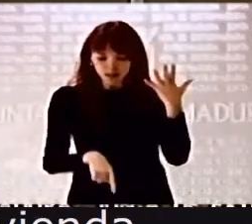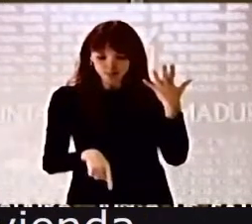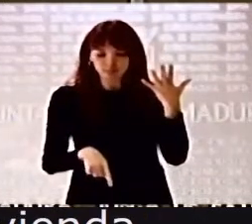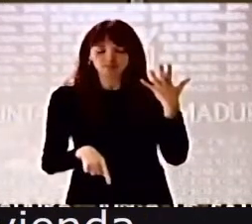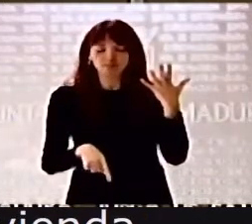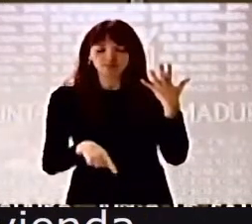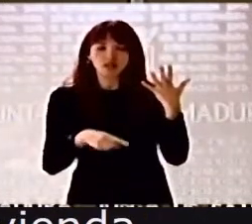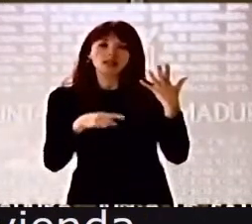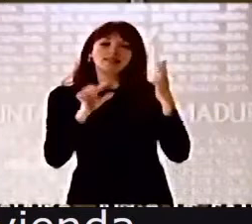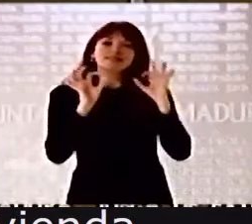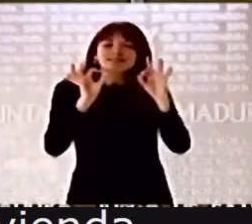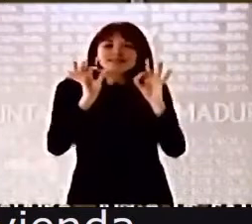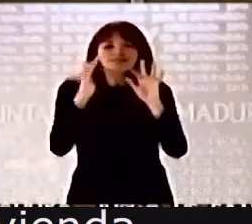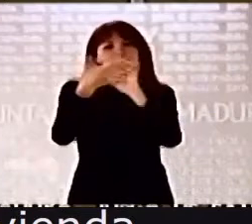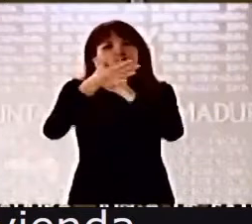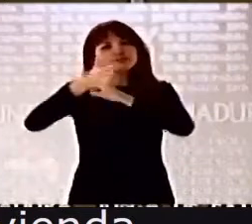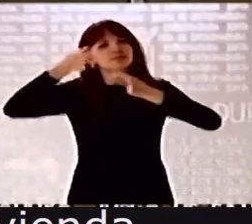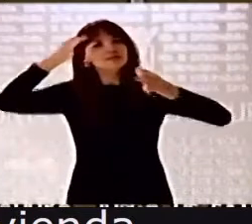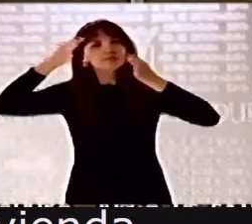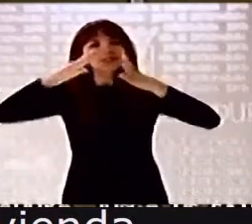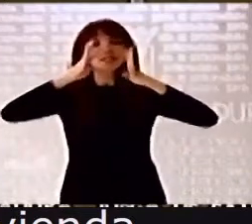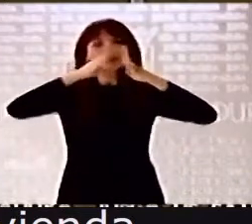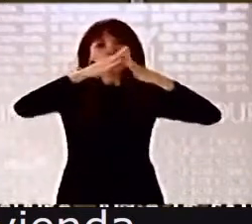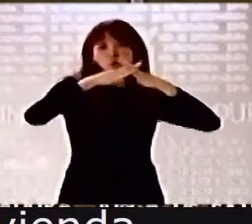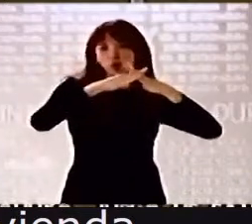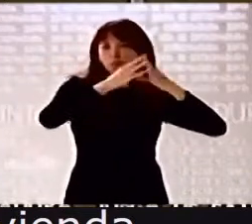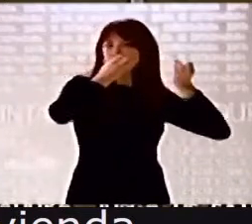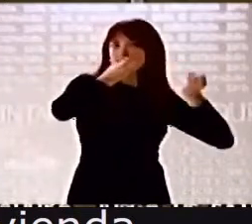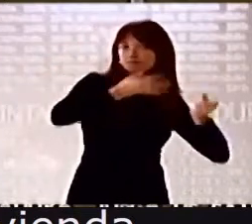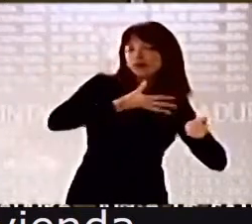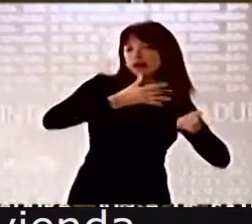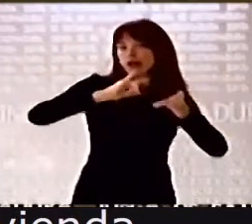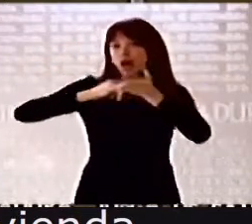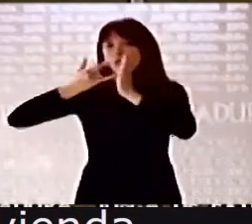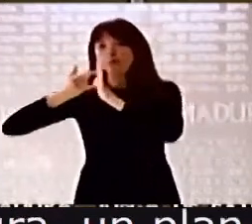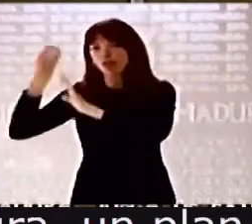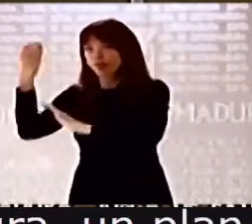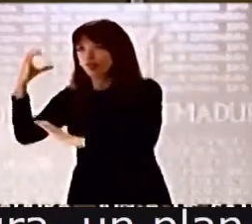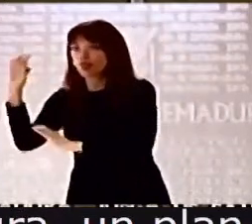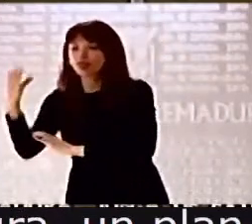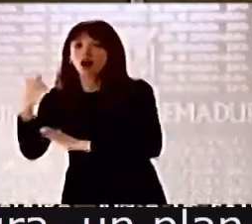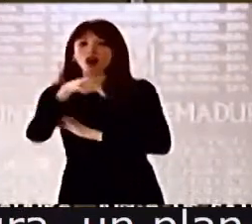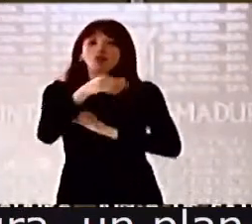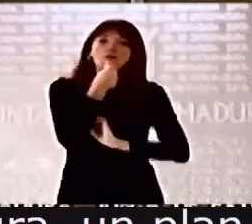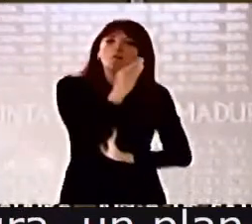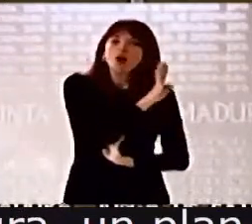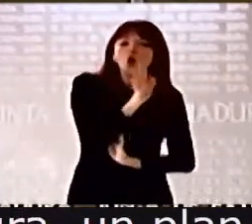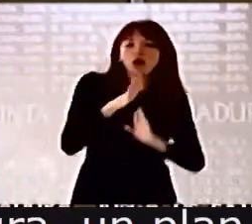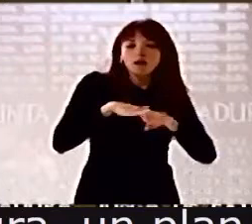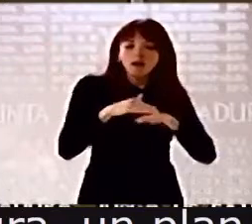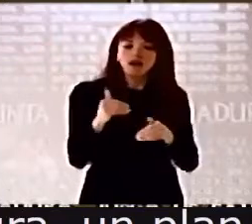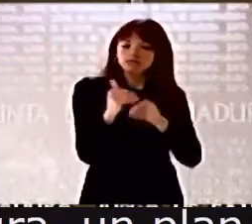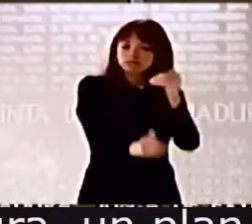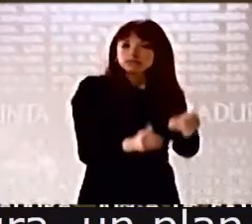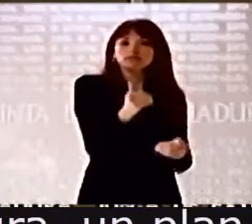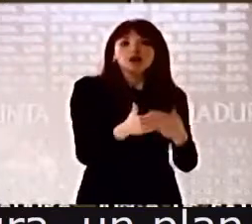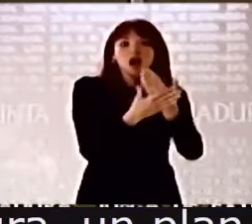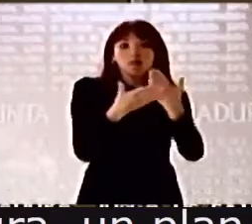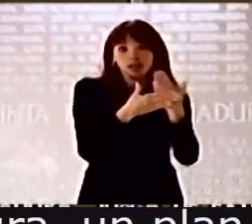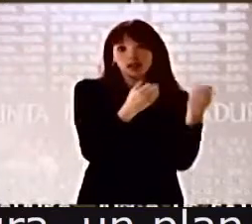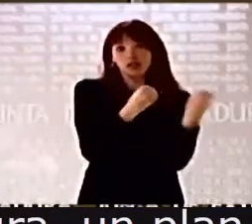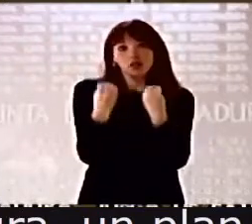una concreción en materia de infraestructuras, tendremos un plan de la ciencia, tendremos mejora en la agilidad de los procesos